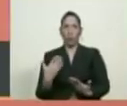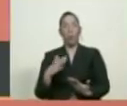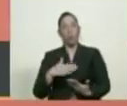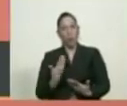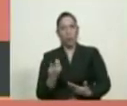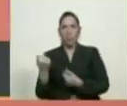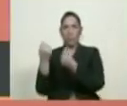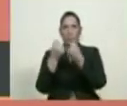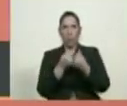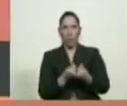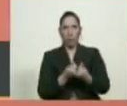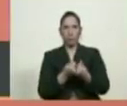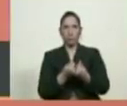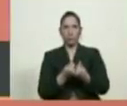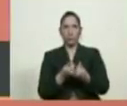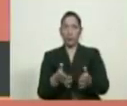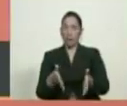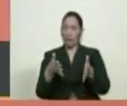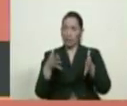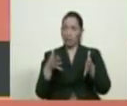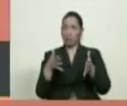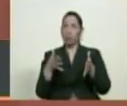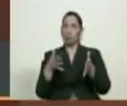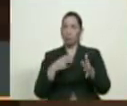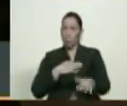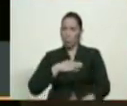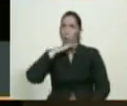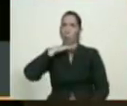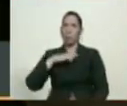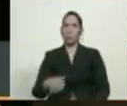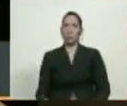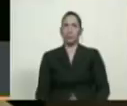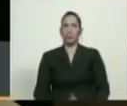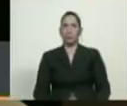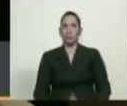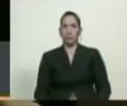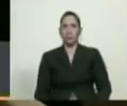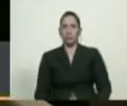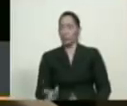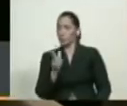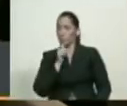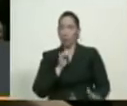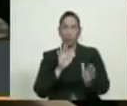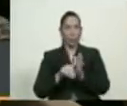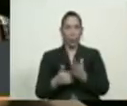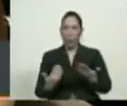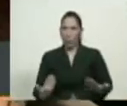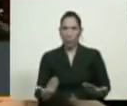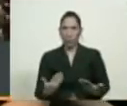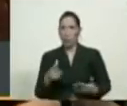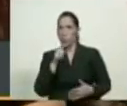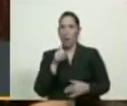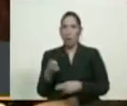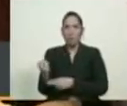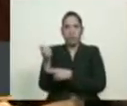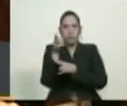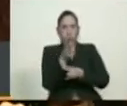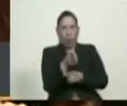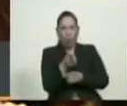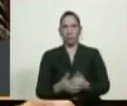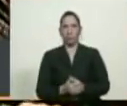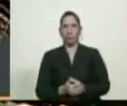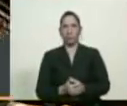donde hay un margen de ganancia suficiente, pero donde no hay un robo, donde no hay un asalto a mano